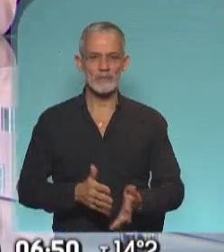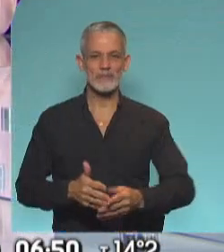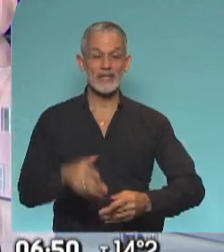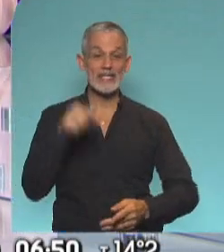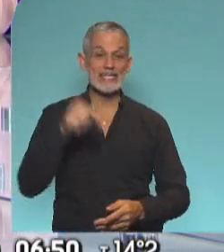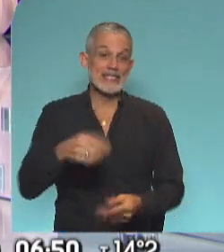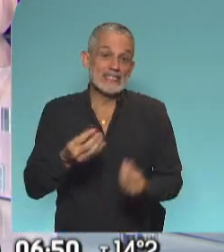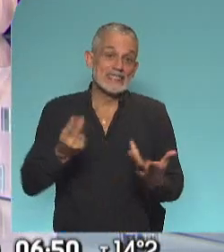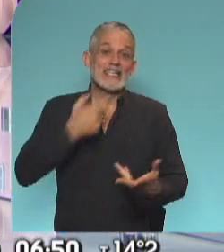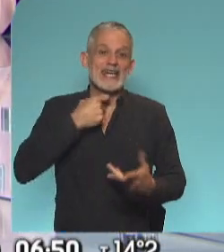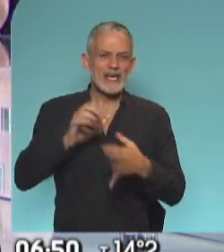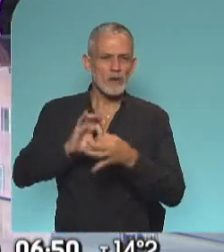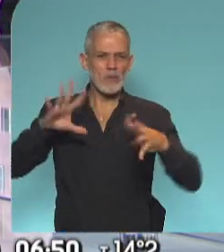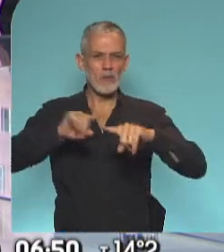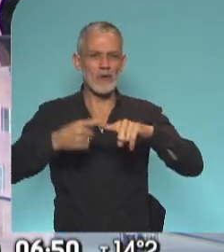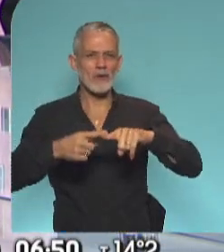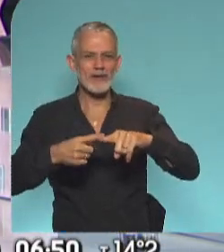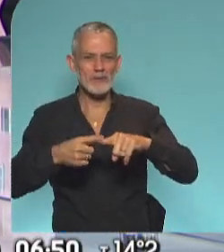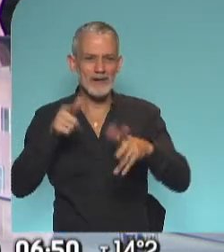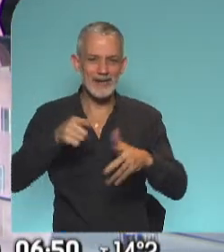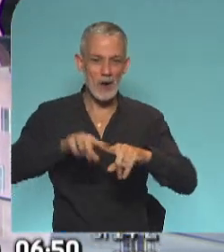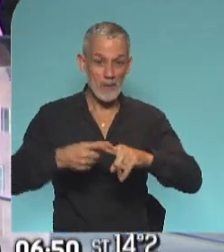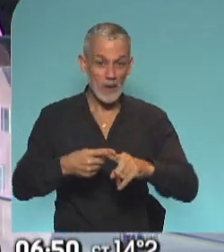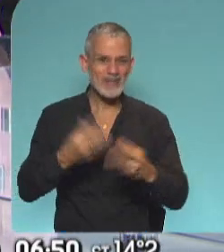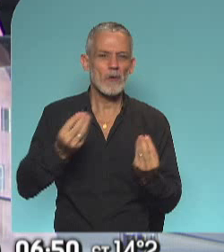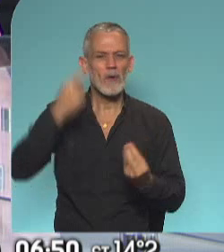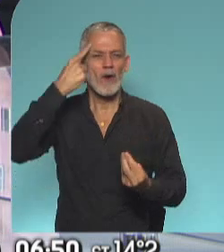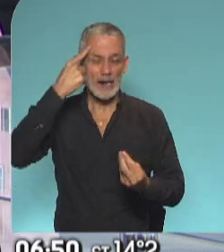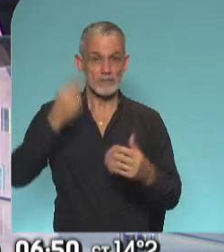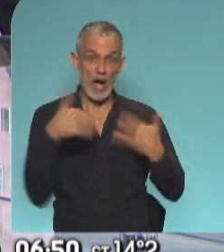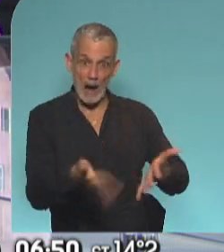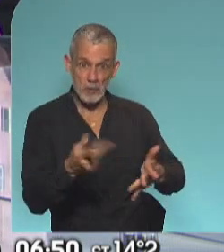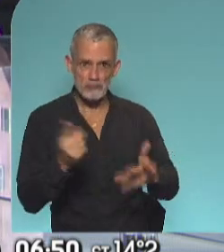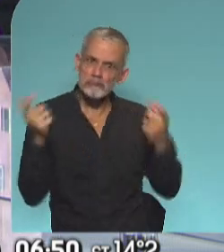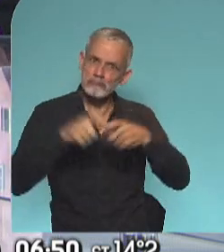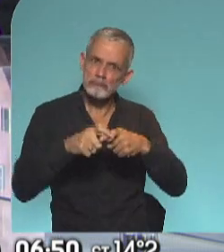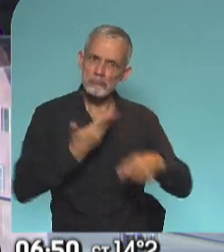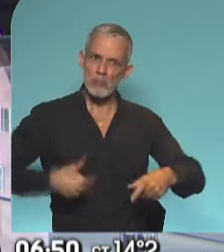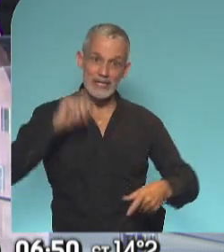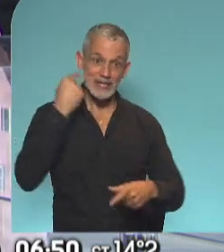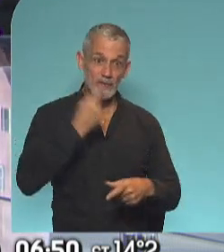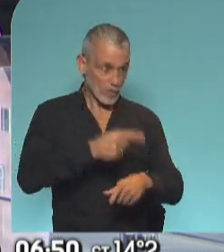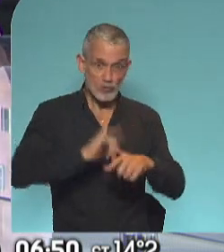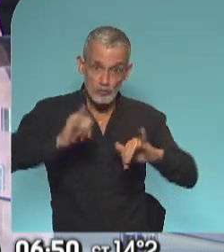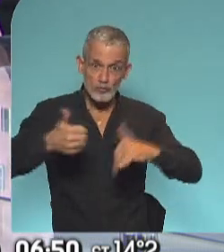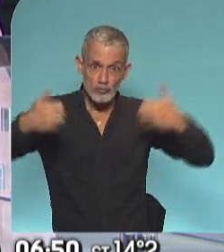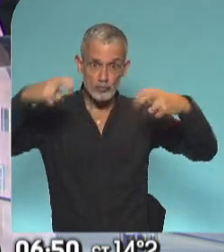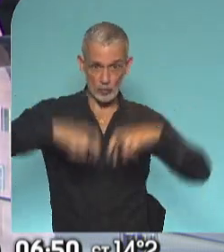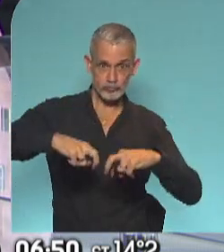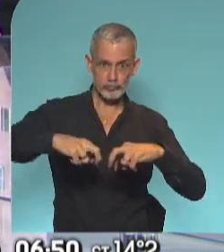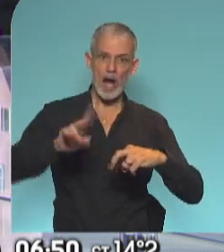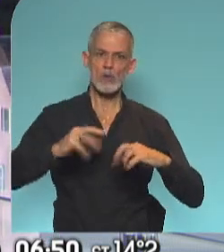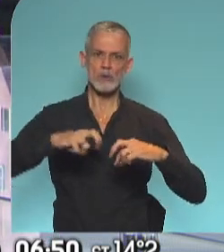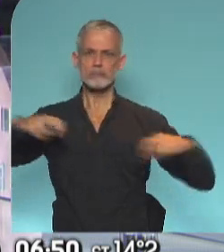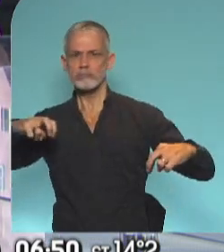trata de mantener su independencia política, acompañar cuando cree que es necesario. De hecho, ha mantenido reuniones con el presidente Alberto Fernández y tomar distancia